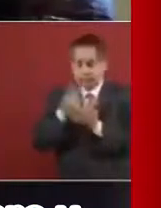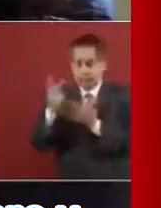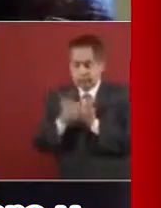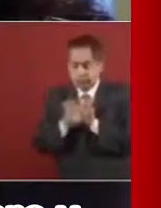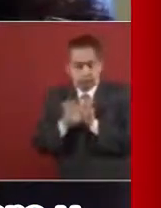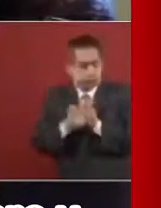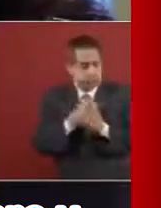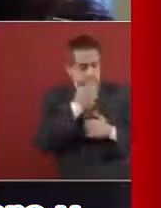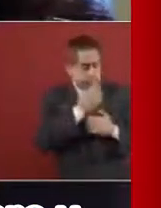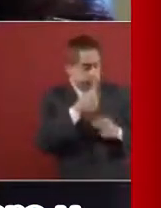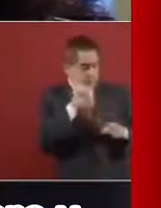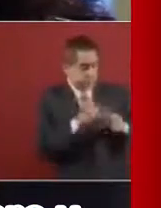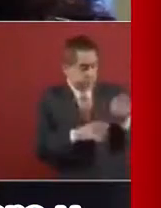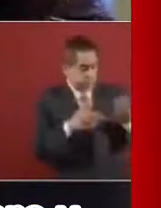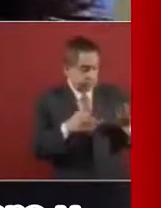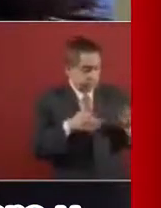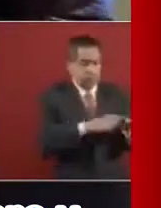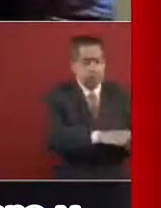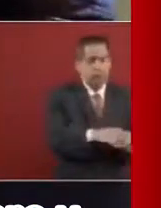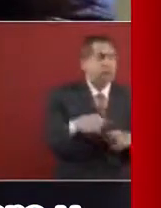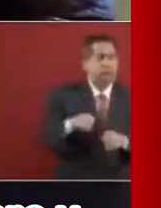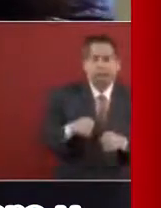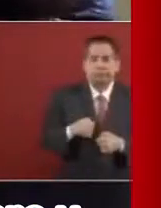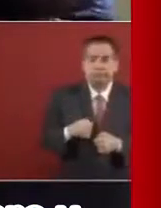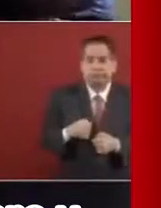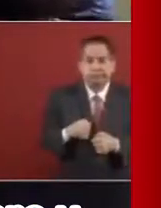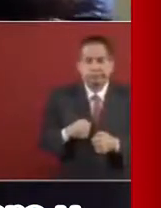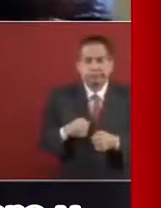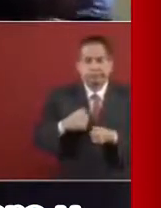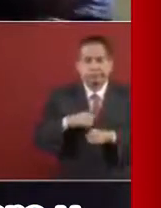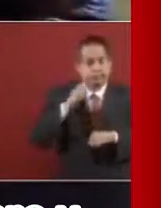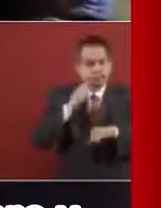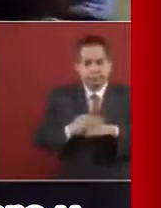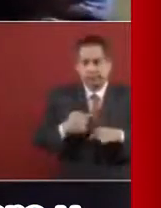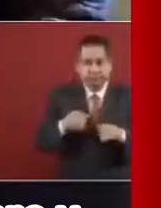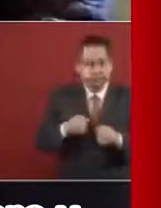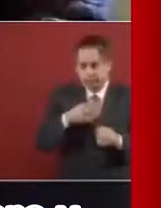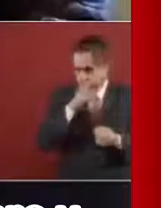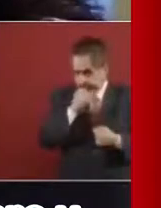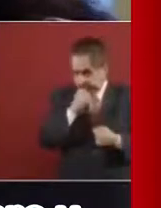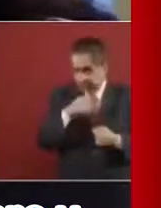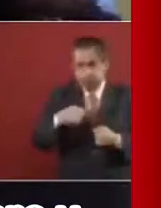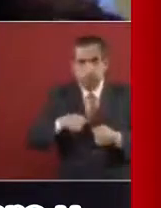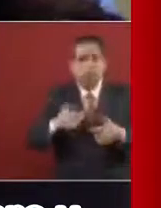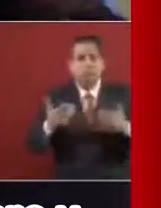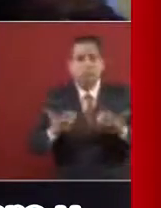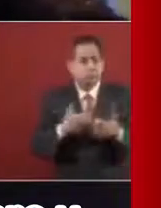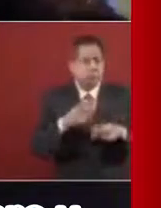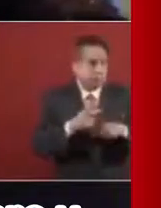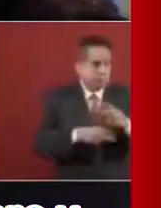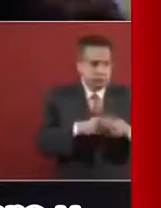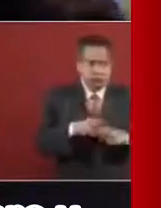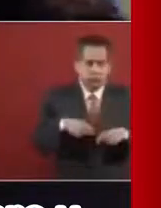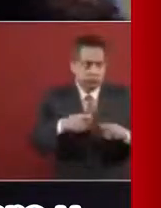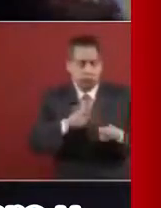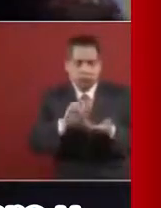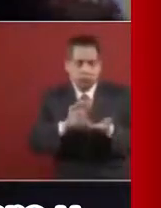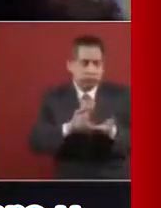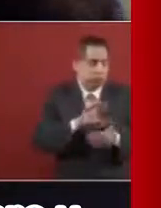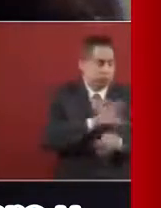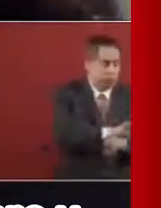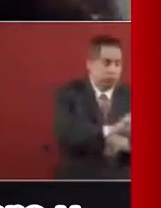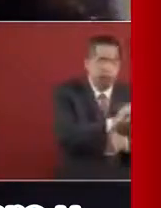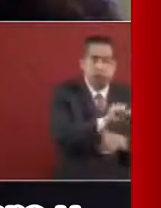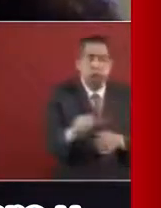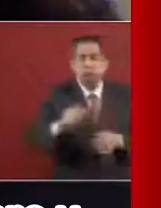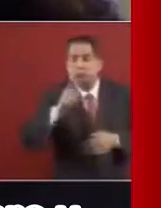el cierre o el funcionamiento de una estancia no nos implica a nosotros. Lo que nosotros haremos es que le llegue el recurso a la madre